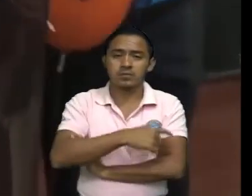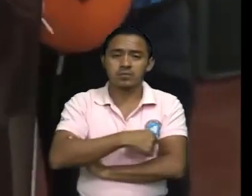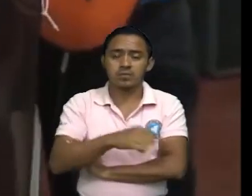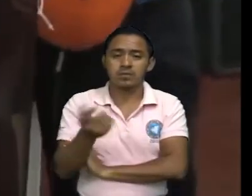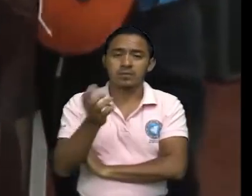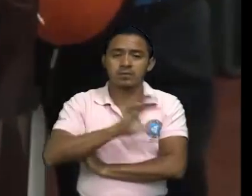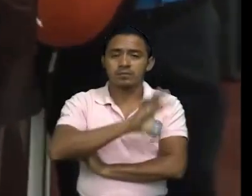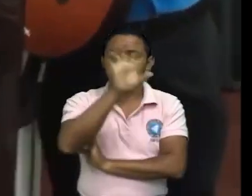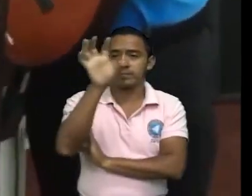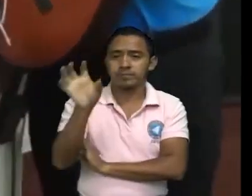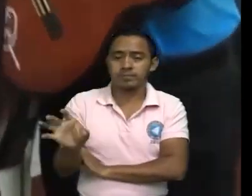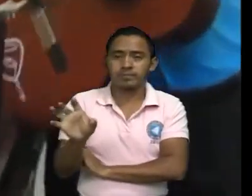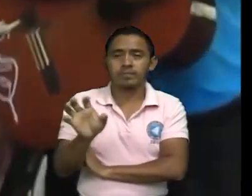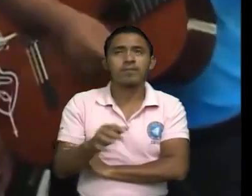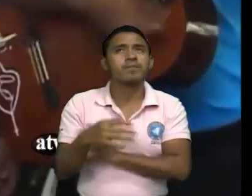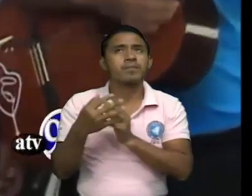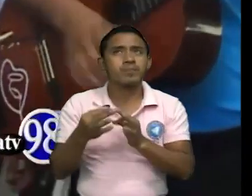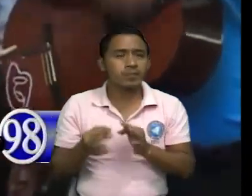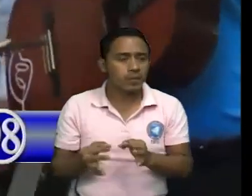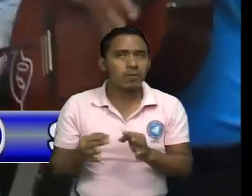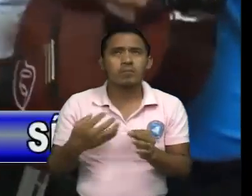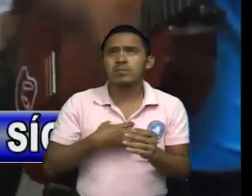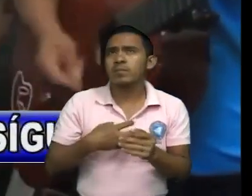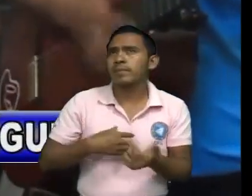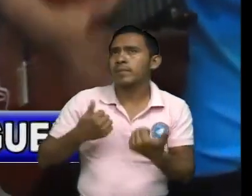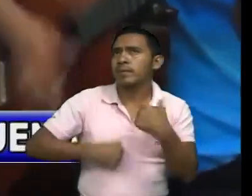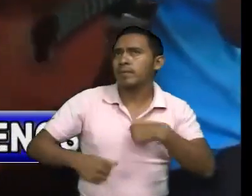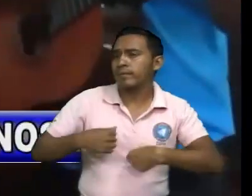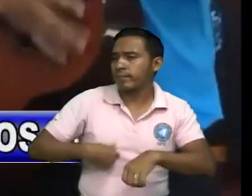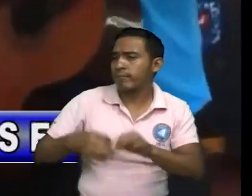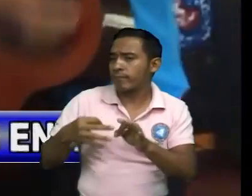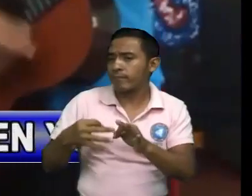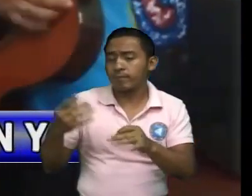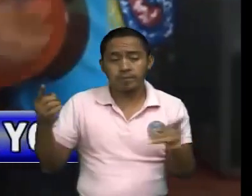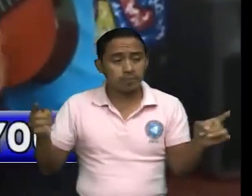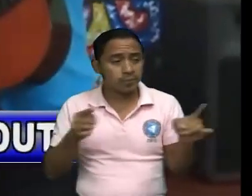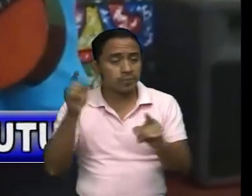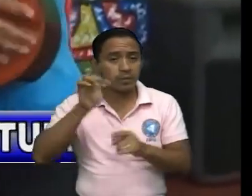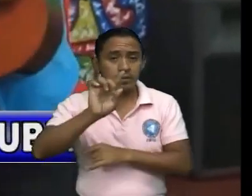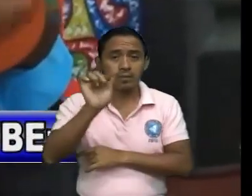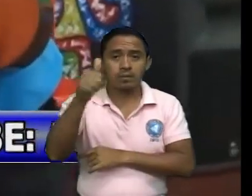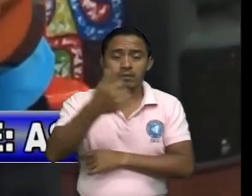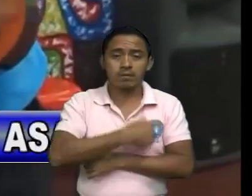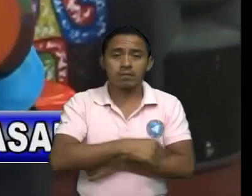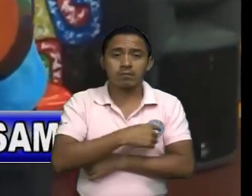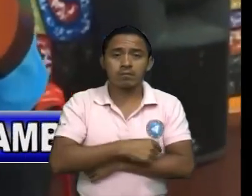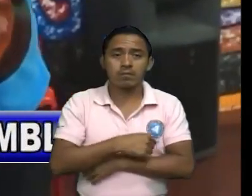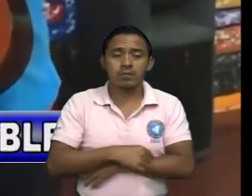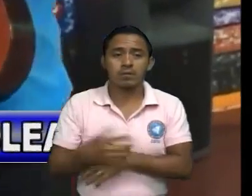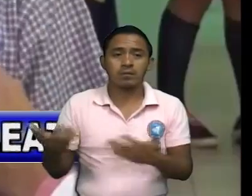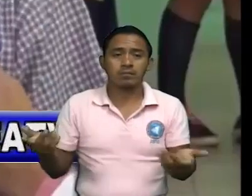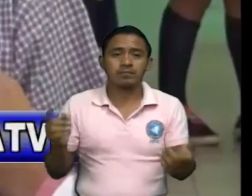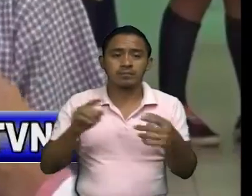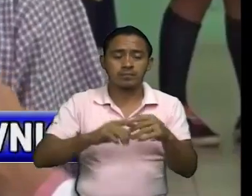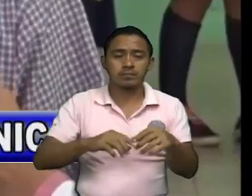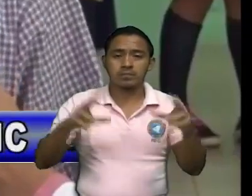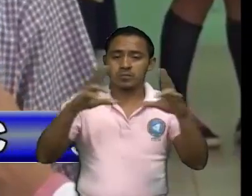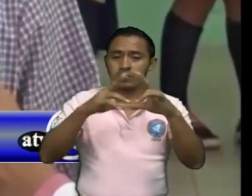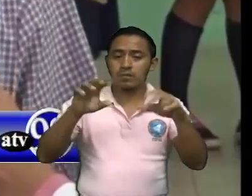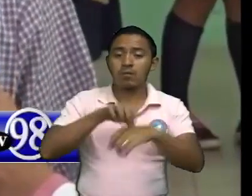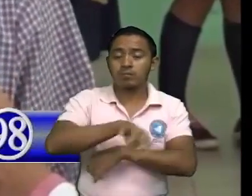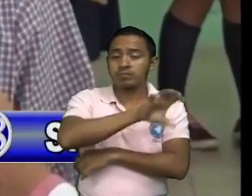departamento. Gala departamental artística estudiantil, participan 16 centros educativos de todo el departamento de